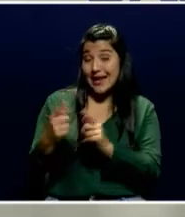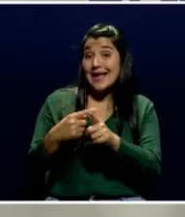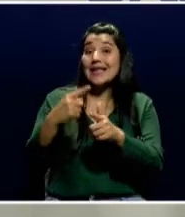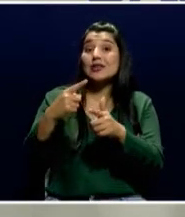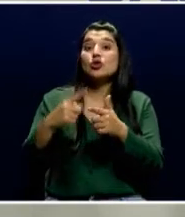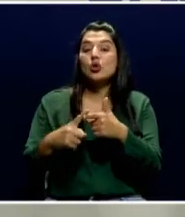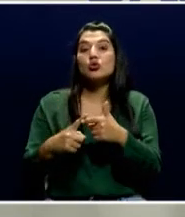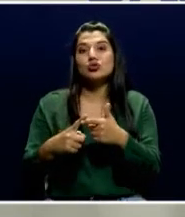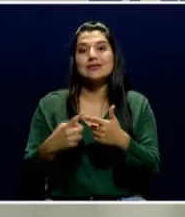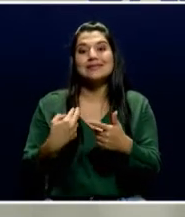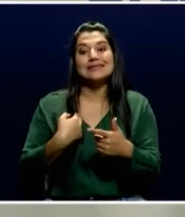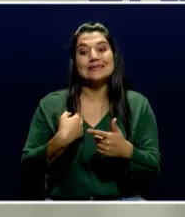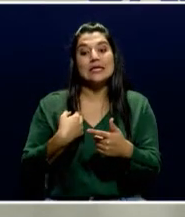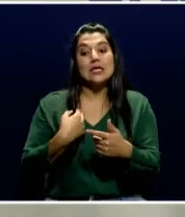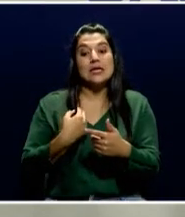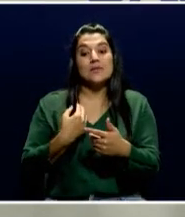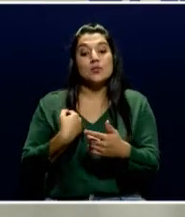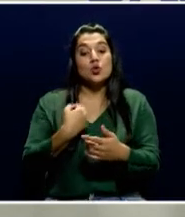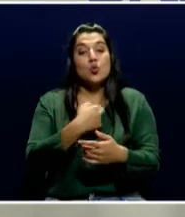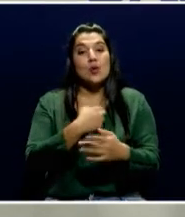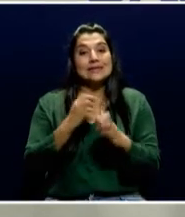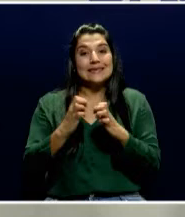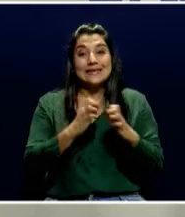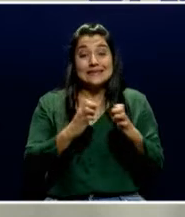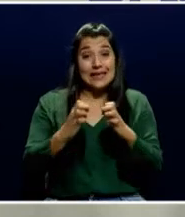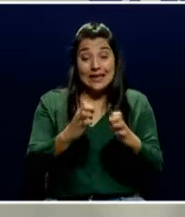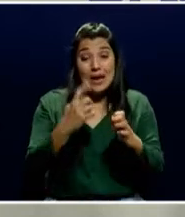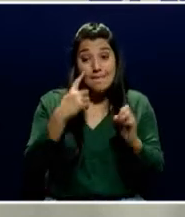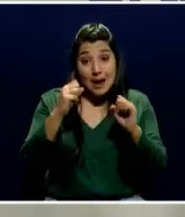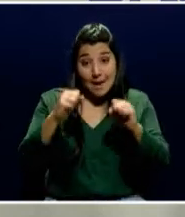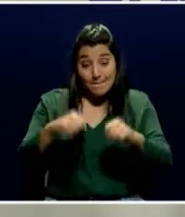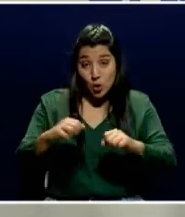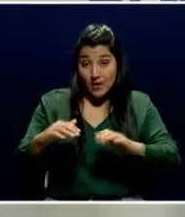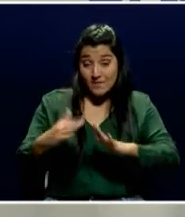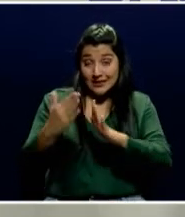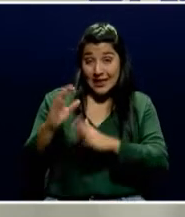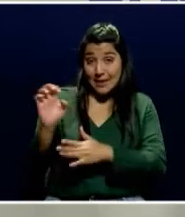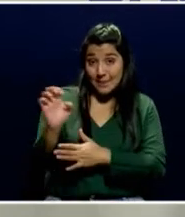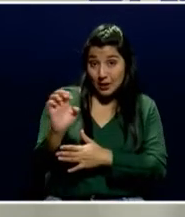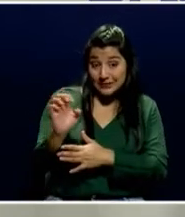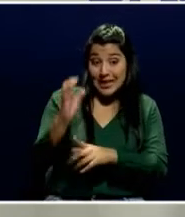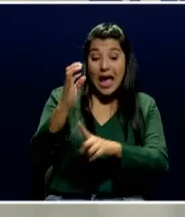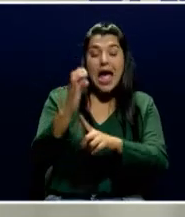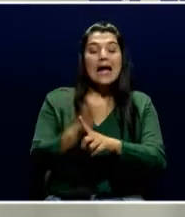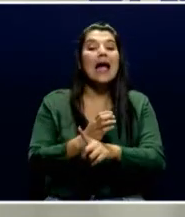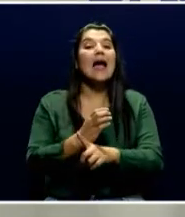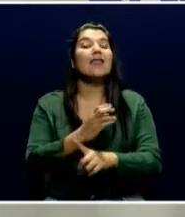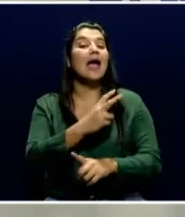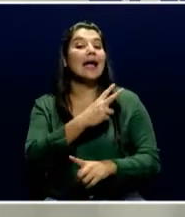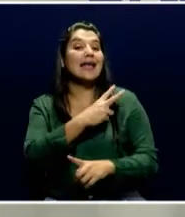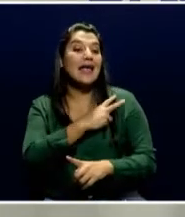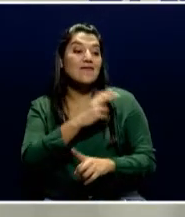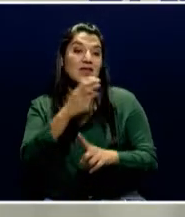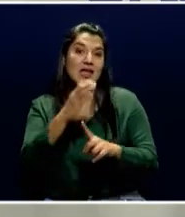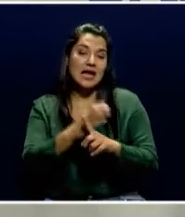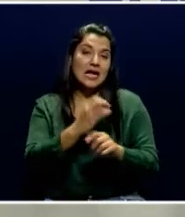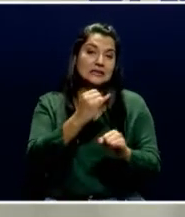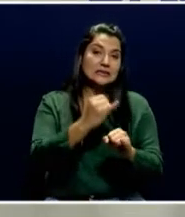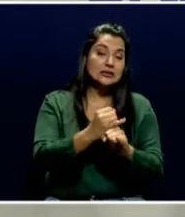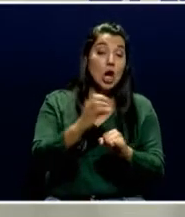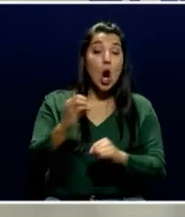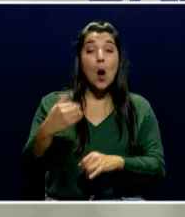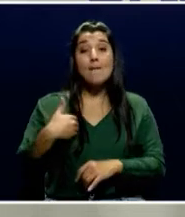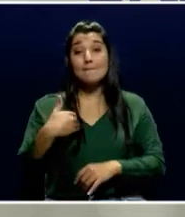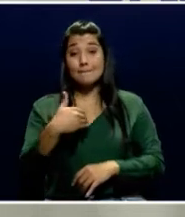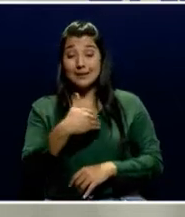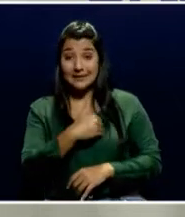esta emergencia, pues cada jerarca responsable de ministerios o de sectores dentro de nuestra estrategia de